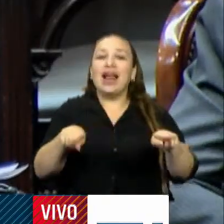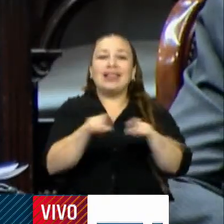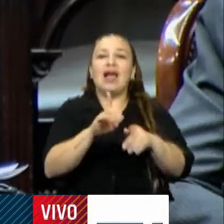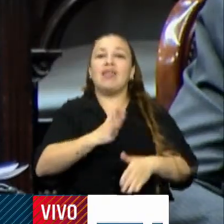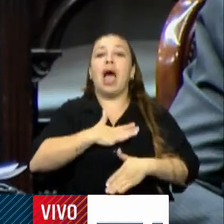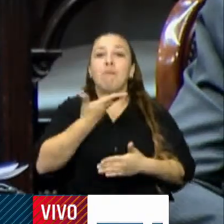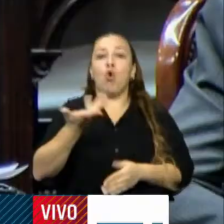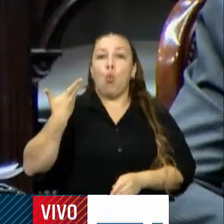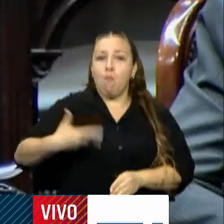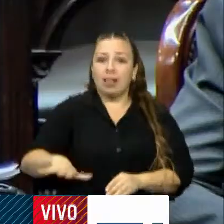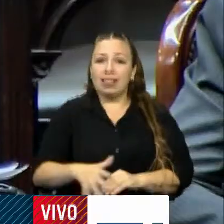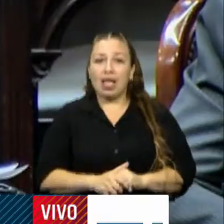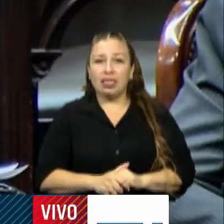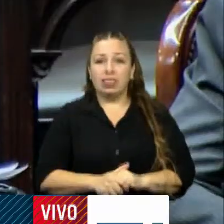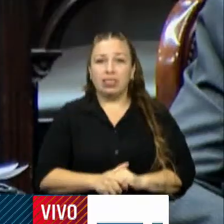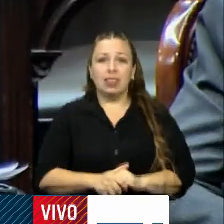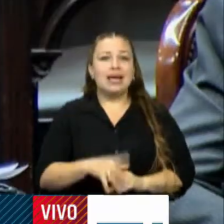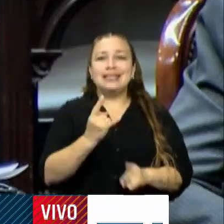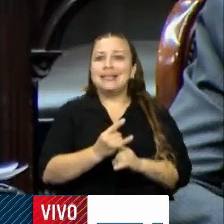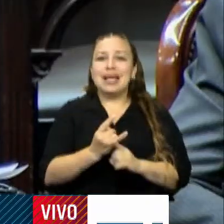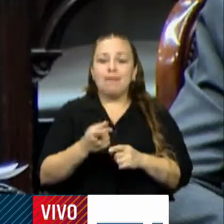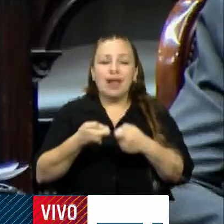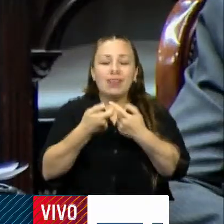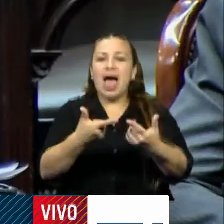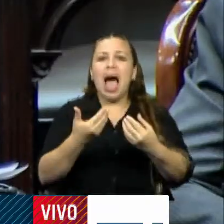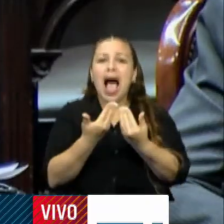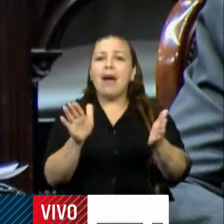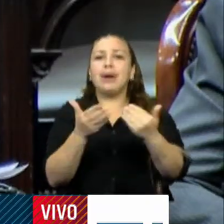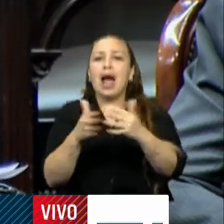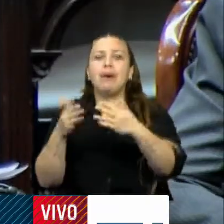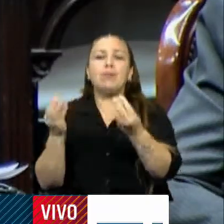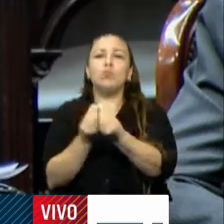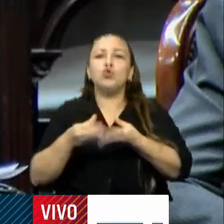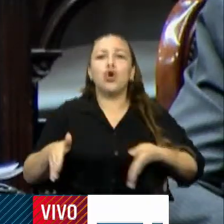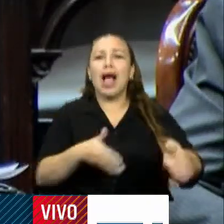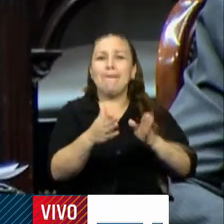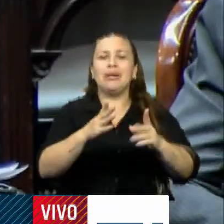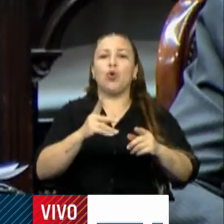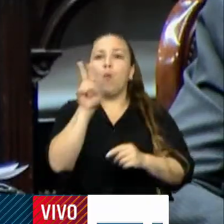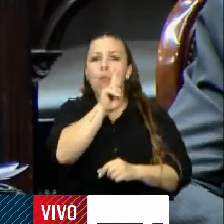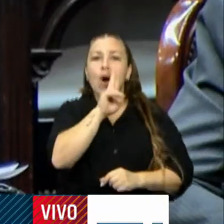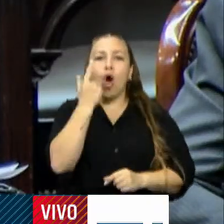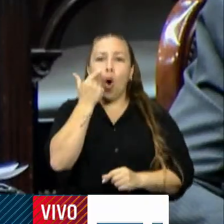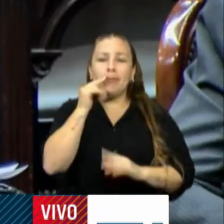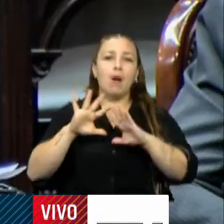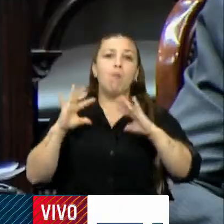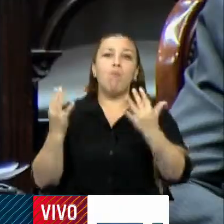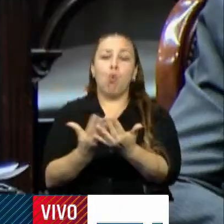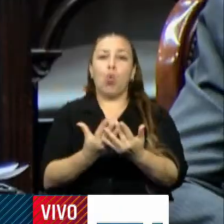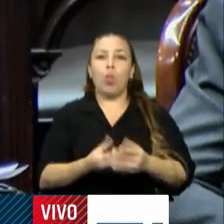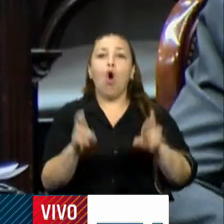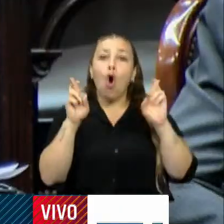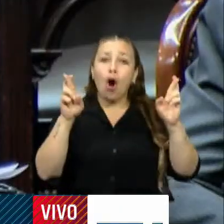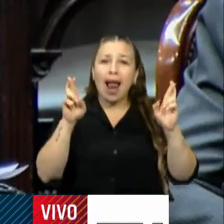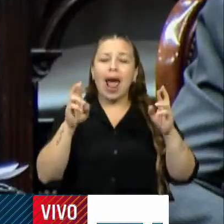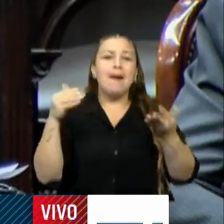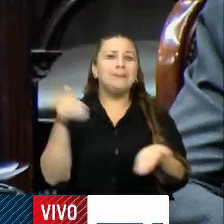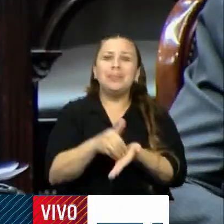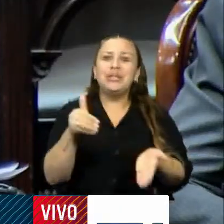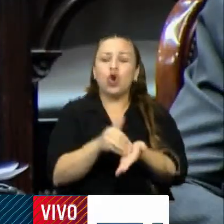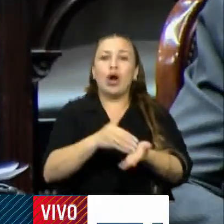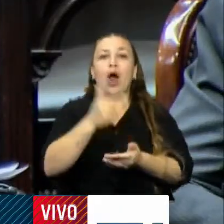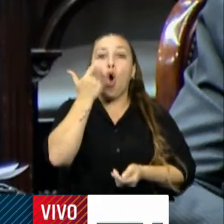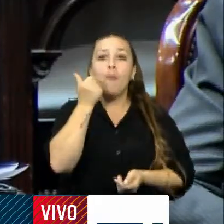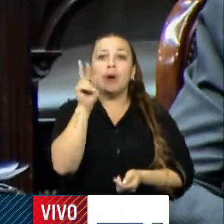y de humildad siga guiando el camino de millones de hombres y mujeres en el mundo y ojalá que a millones de